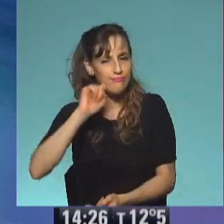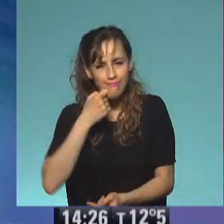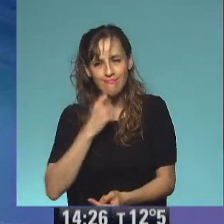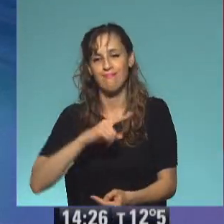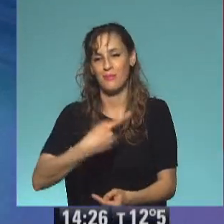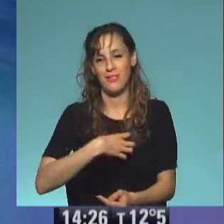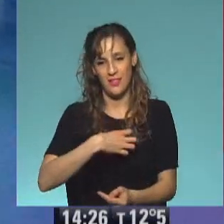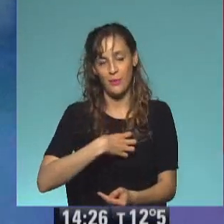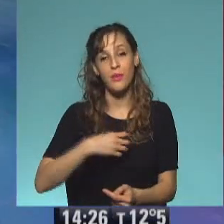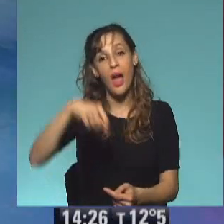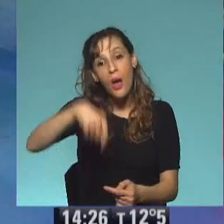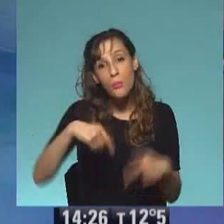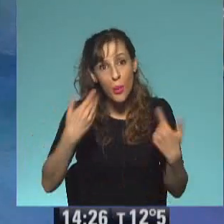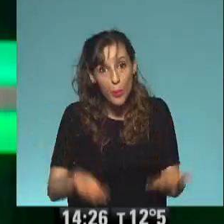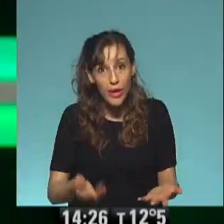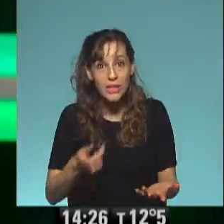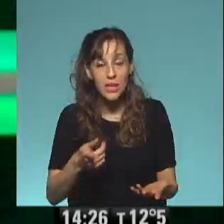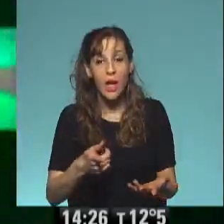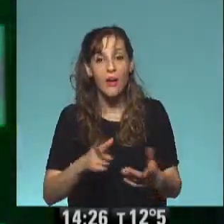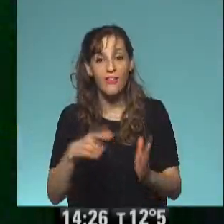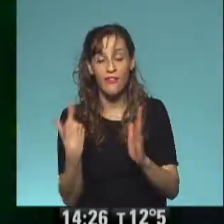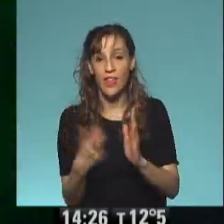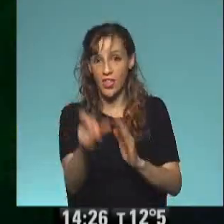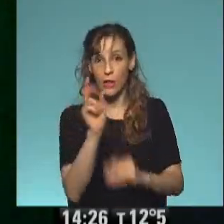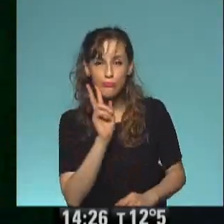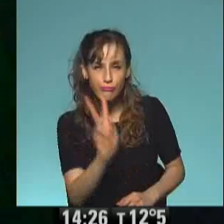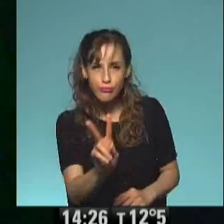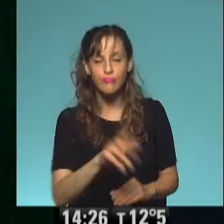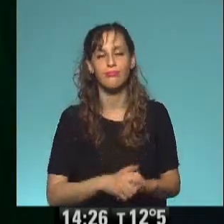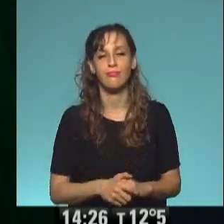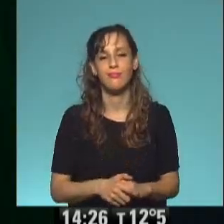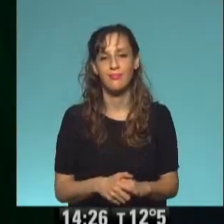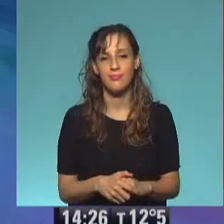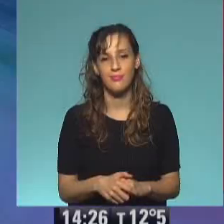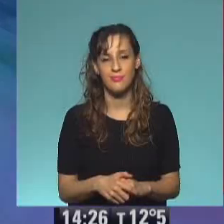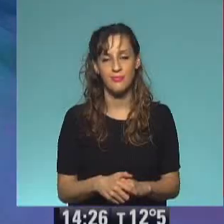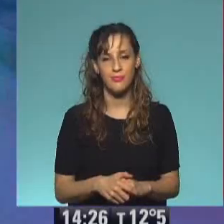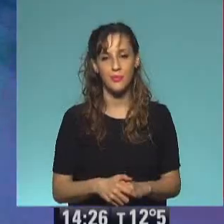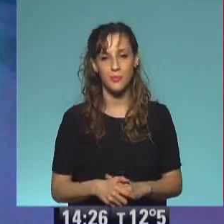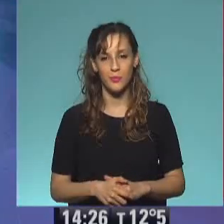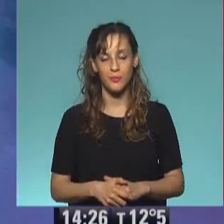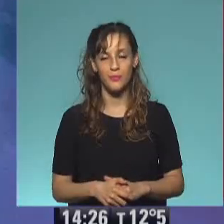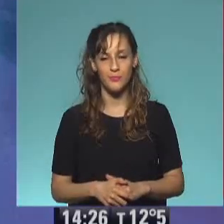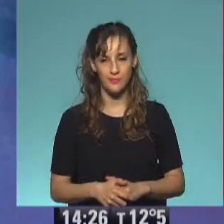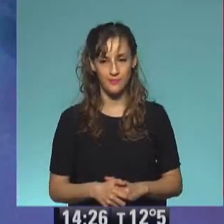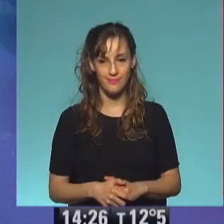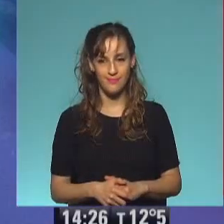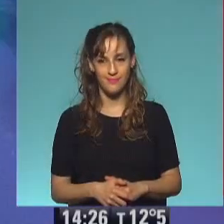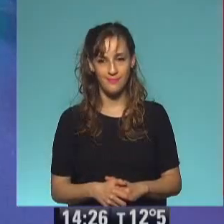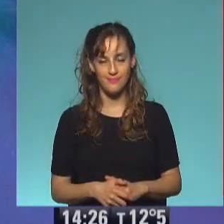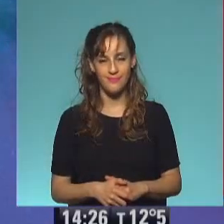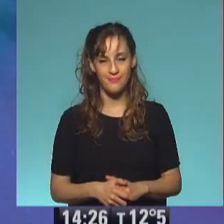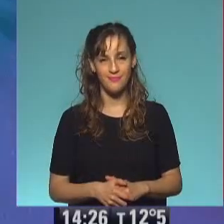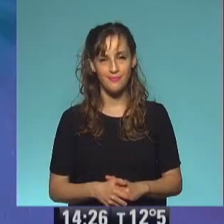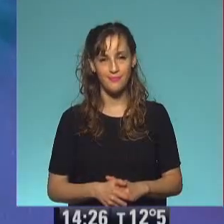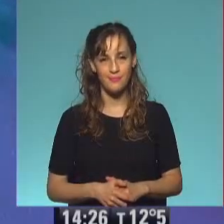grado. Mientras tanto vemos un videíto, Me quedo en casa, nos cuenta Rosario. Tres me desespero porque cuando yo te llevo